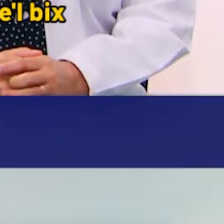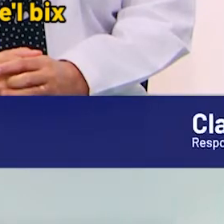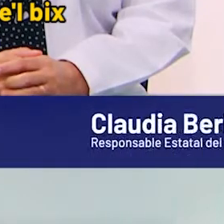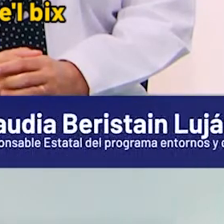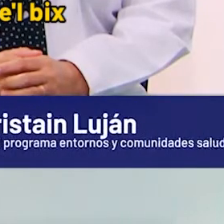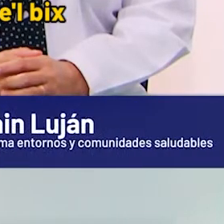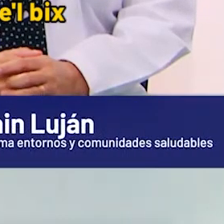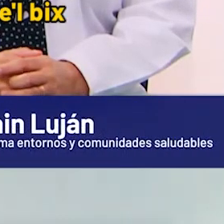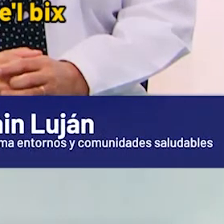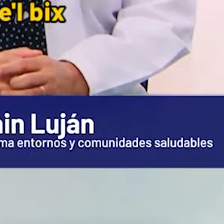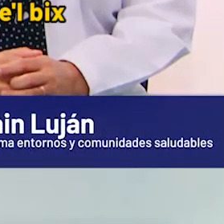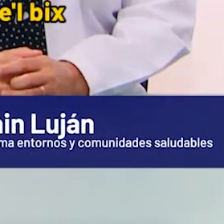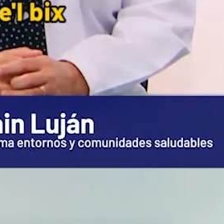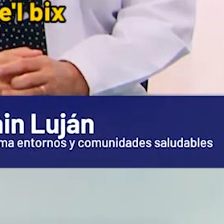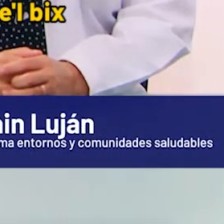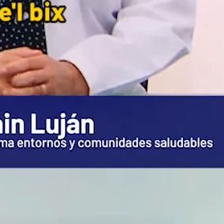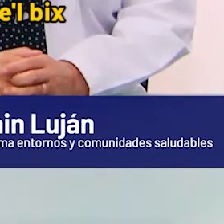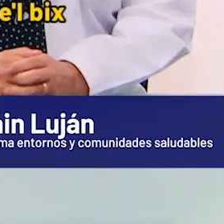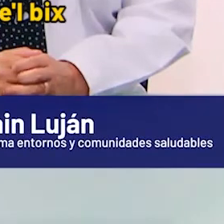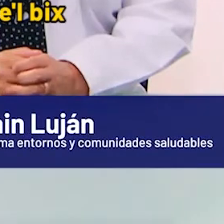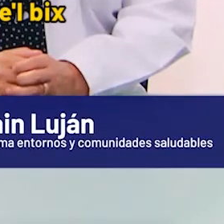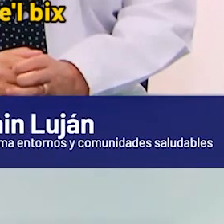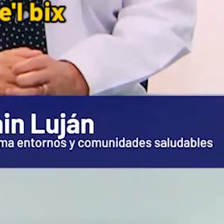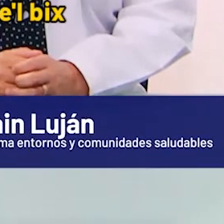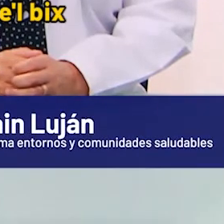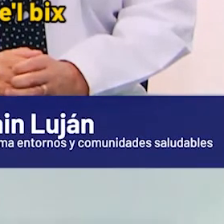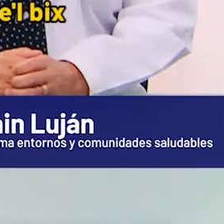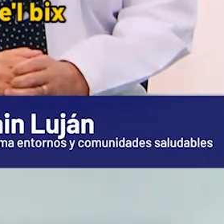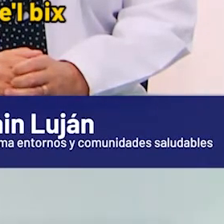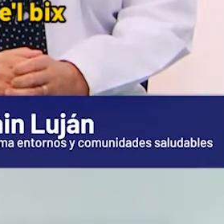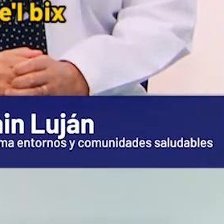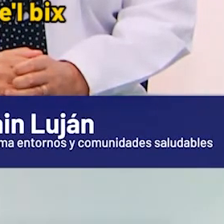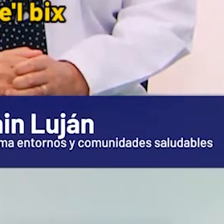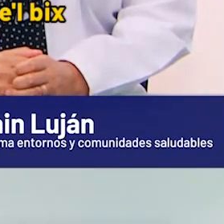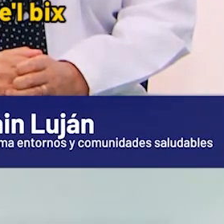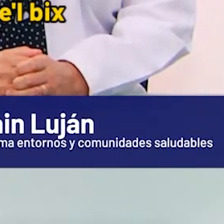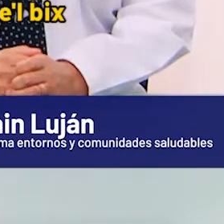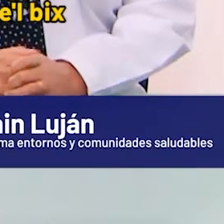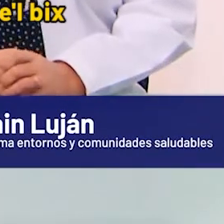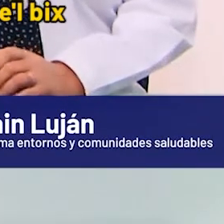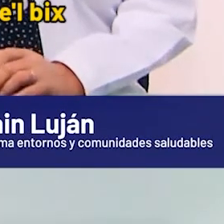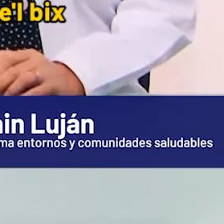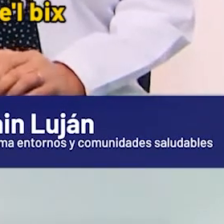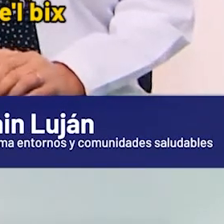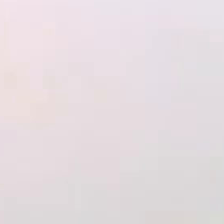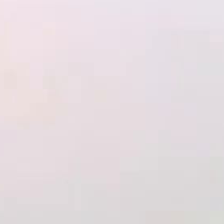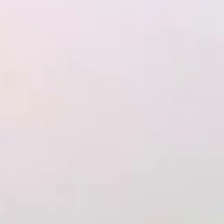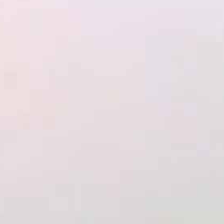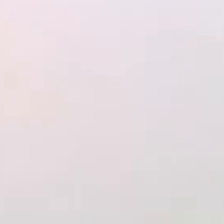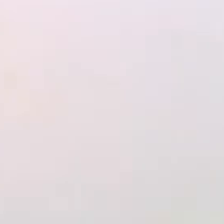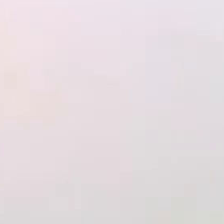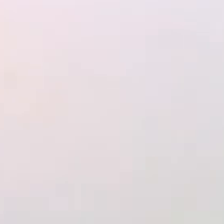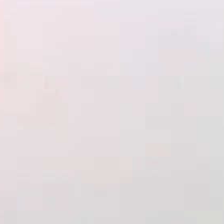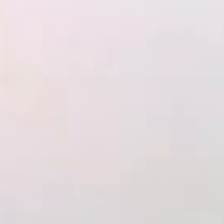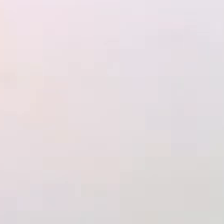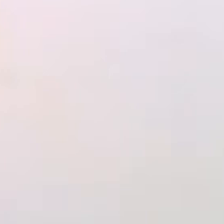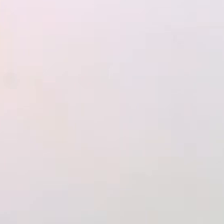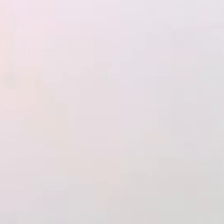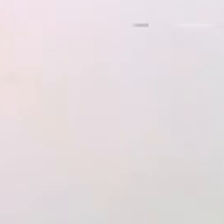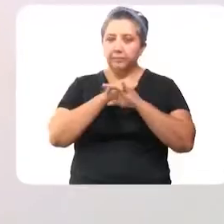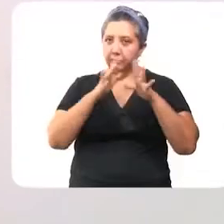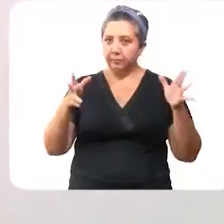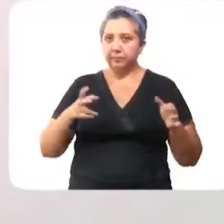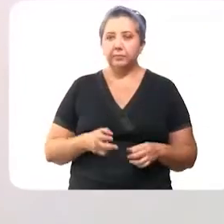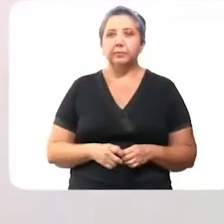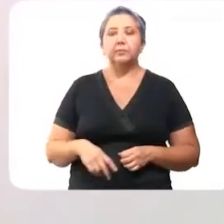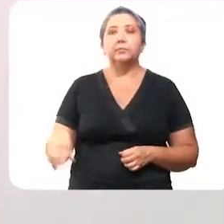Buenas tardes. Nos disponemos a dar el parte diario relacionado con el COVID-19 en el estado. Adelante, doctora Claudia. Gracias, doctora. Buenas tardes. Este es el